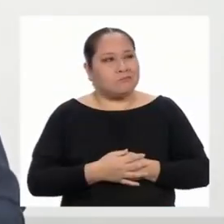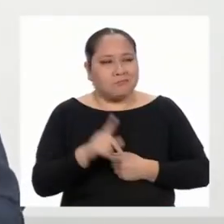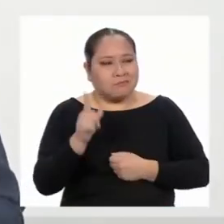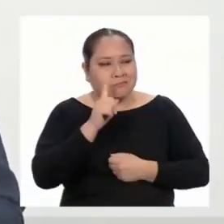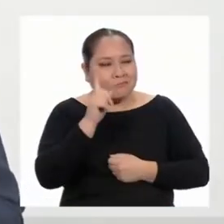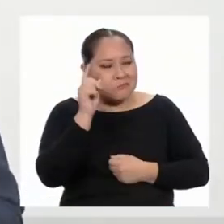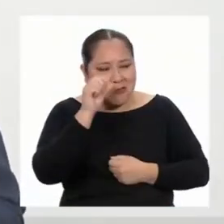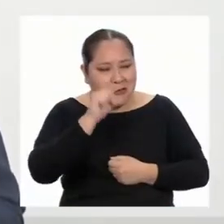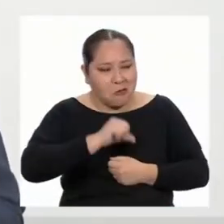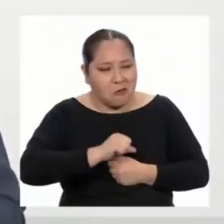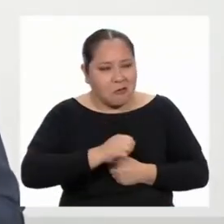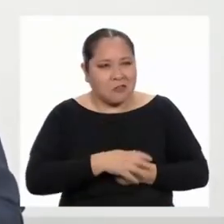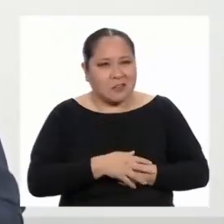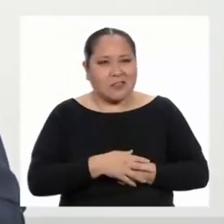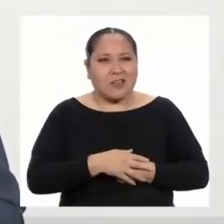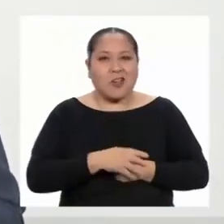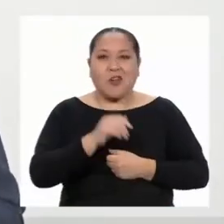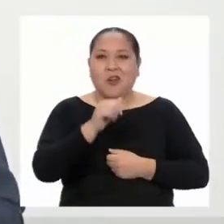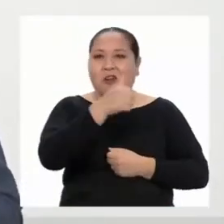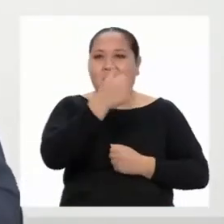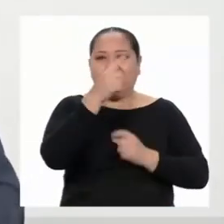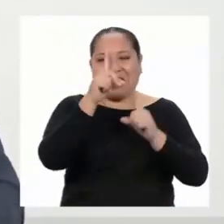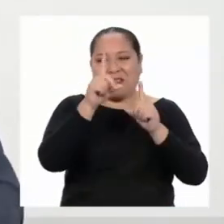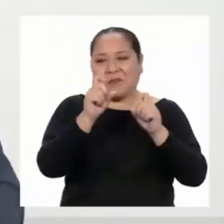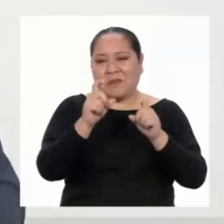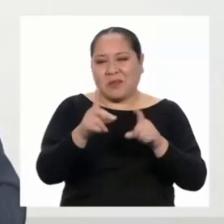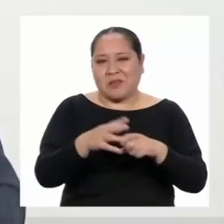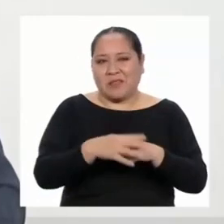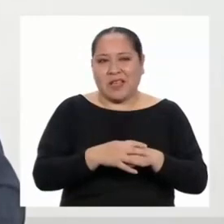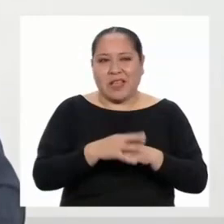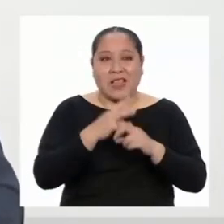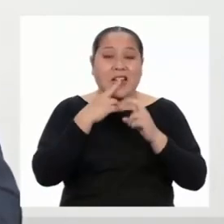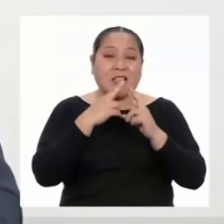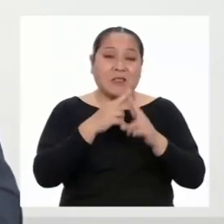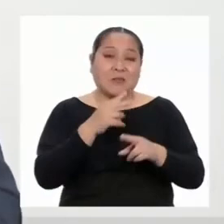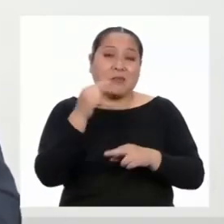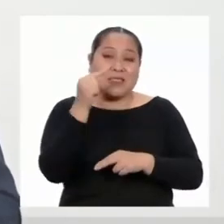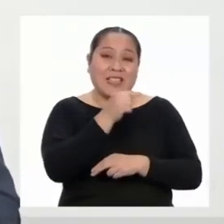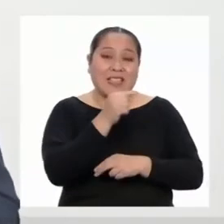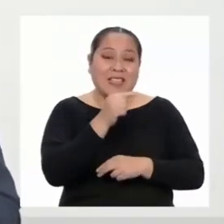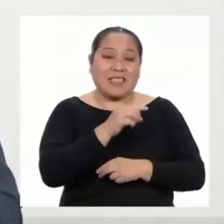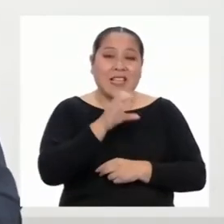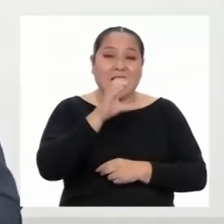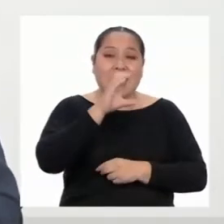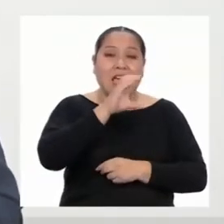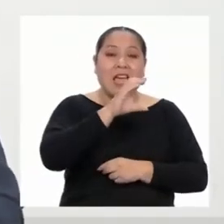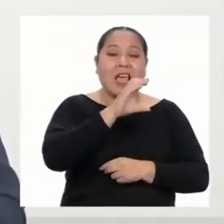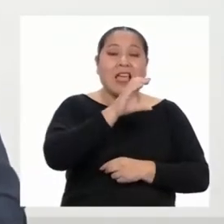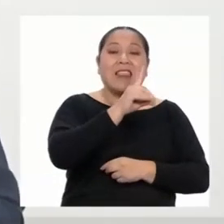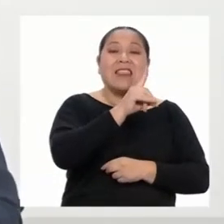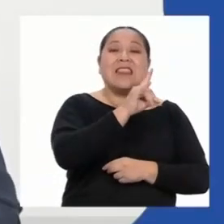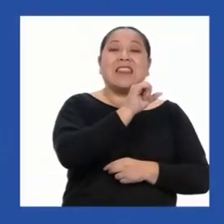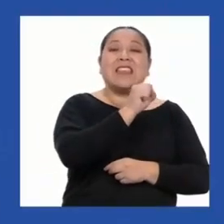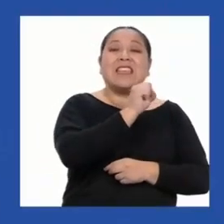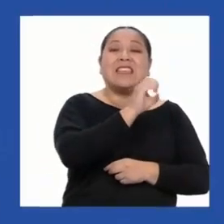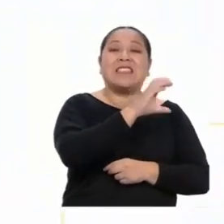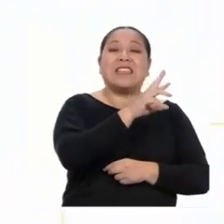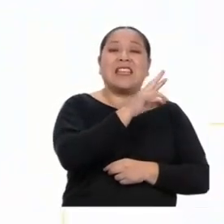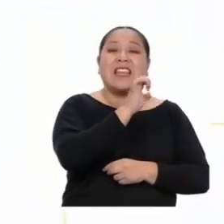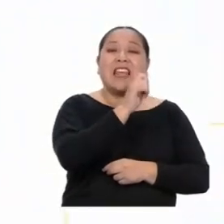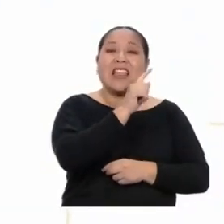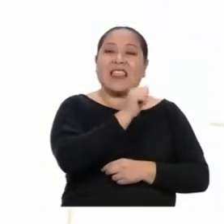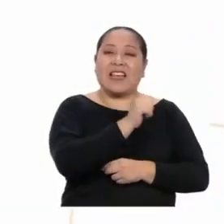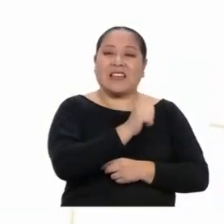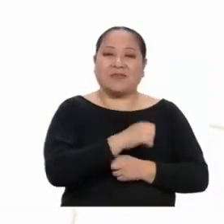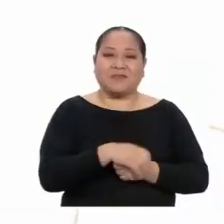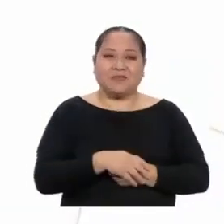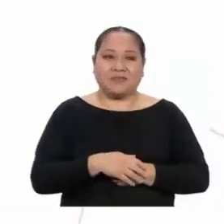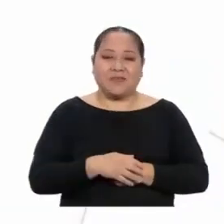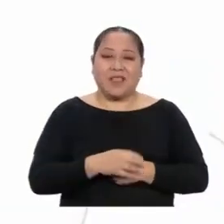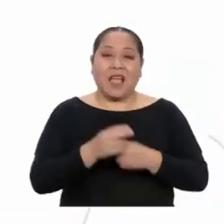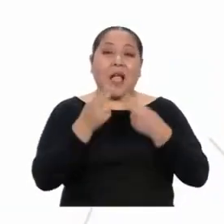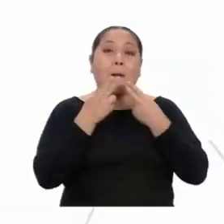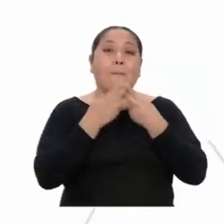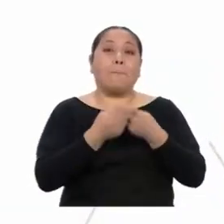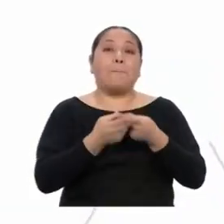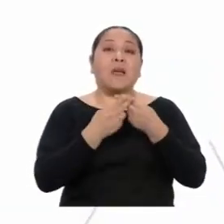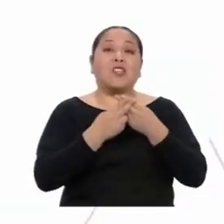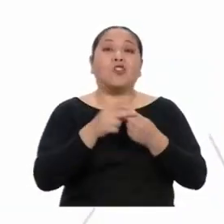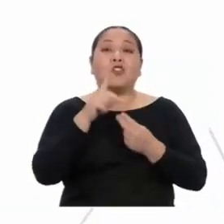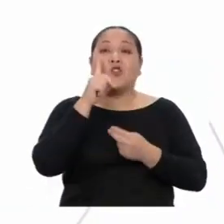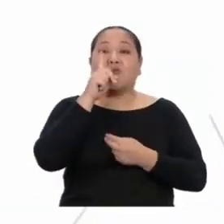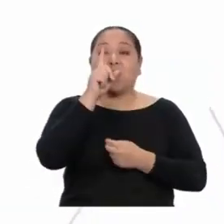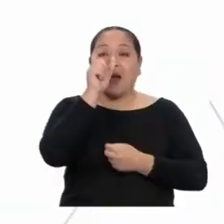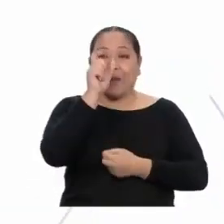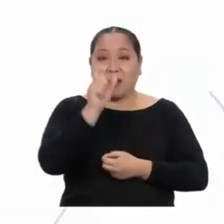John. Hagamos otra pregunta mejor. La respuesta correcta es cuantitativa discreta. El peso de una